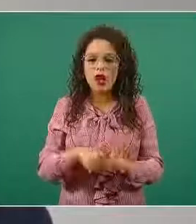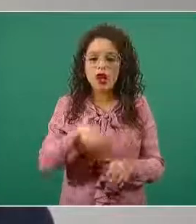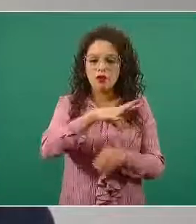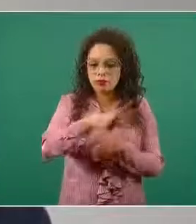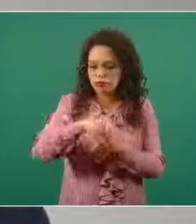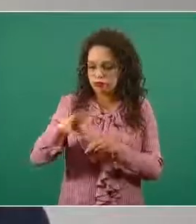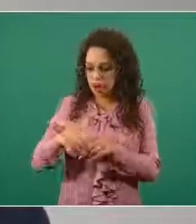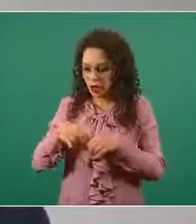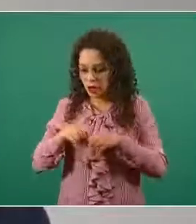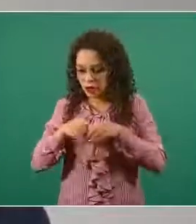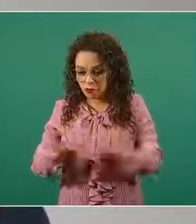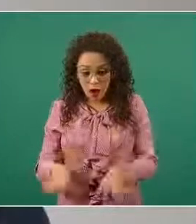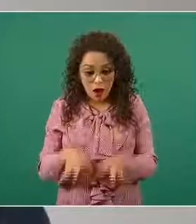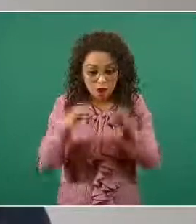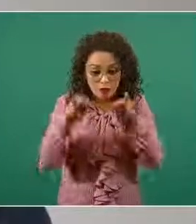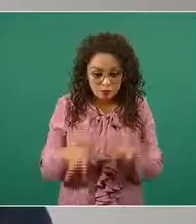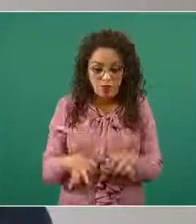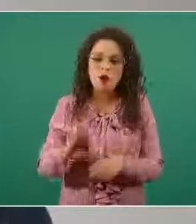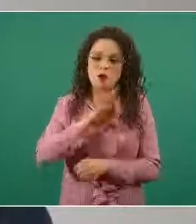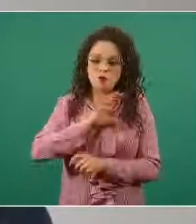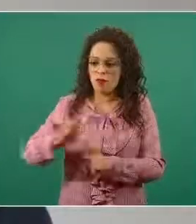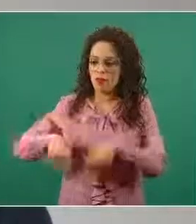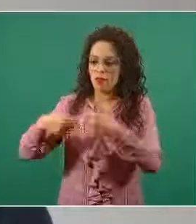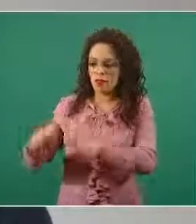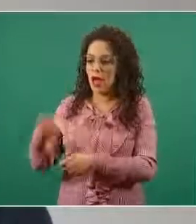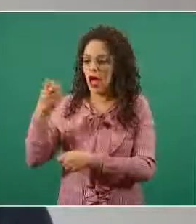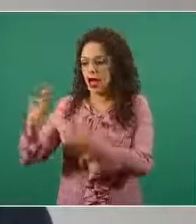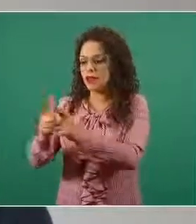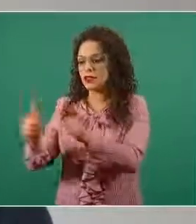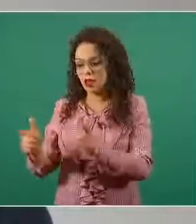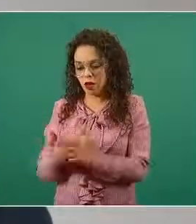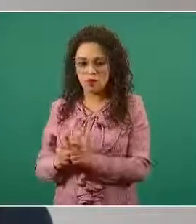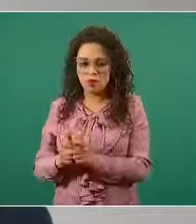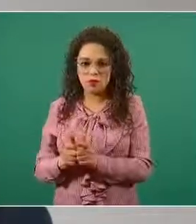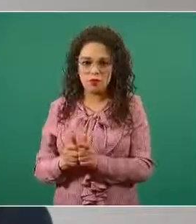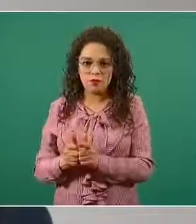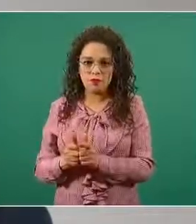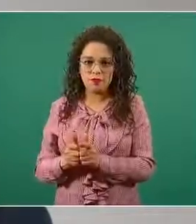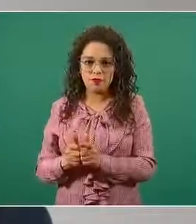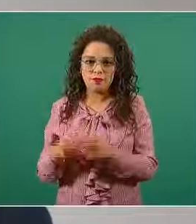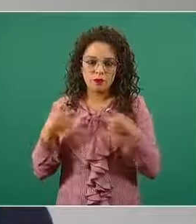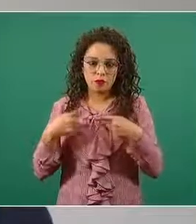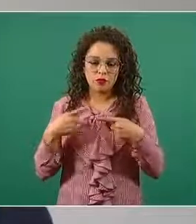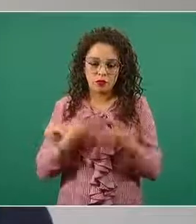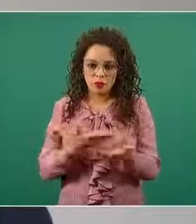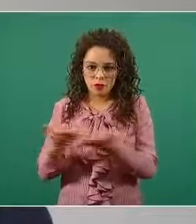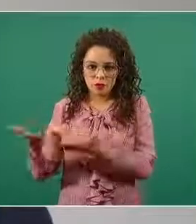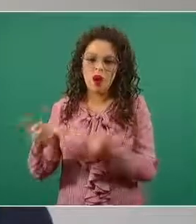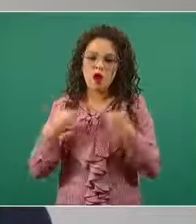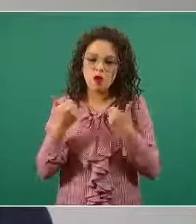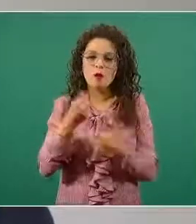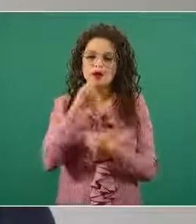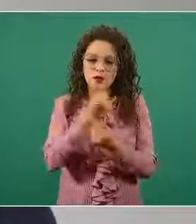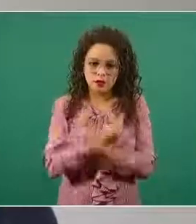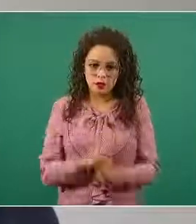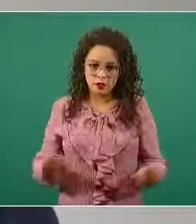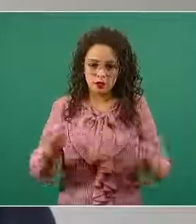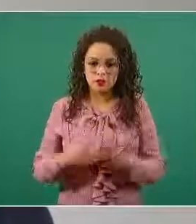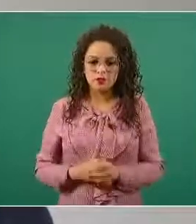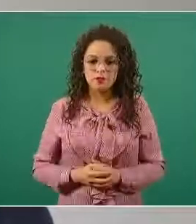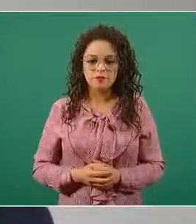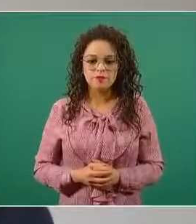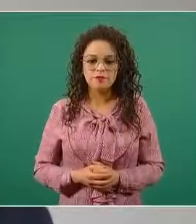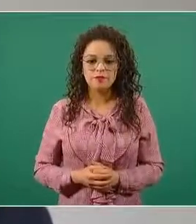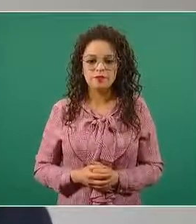otros grupos que actualmente no se están vacunando. Entonces es un principio principalmente de seguridad y obviamente que al no haber